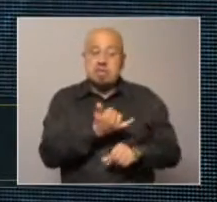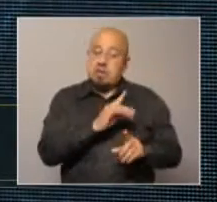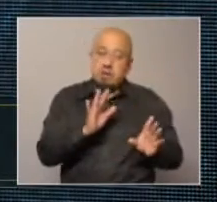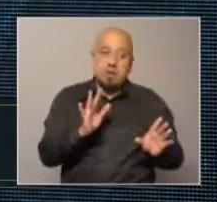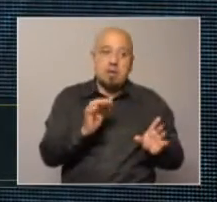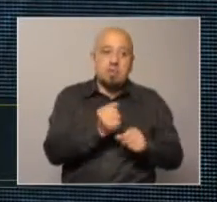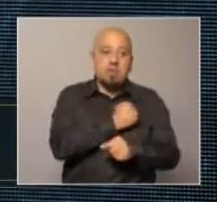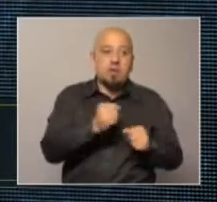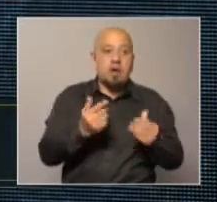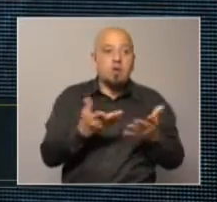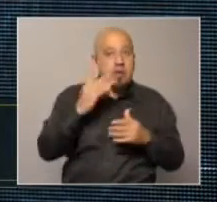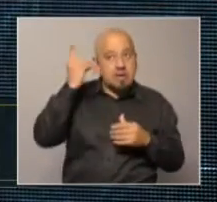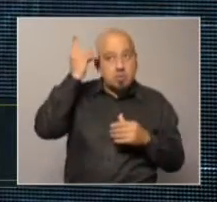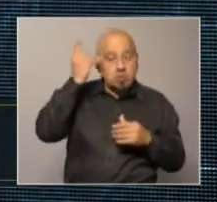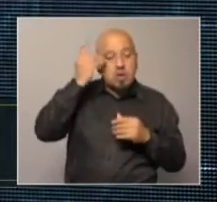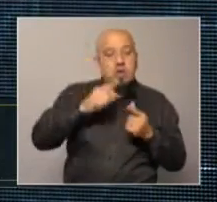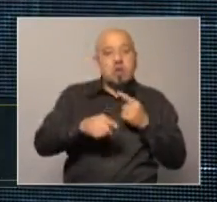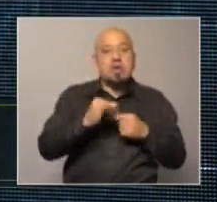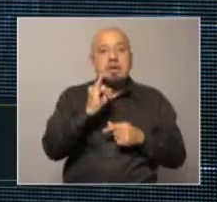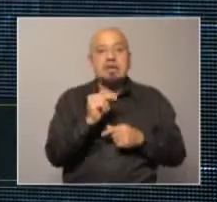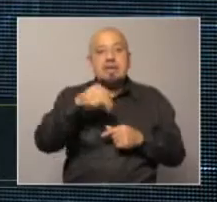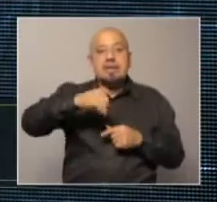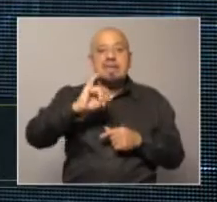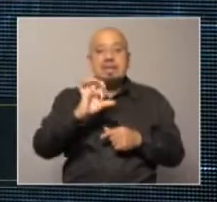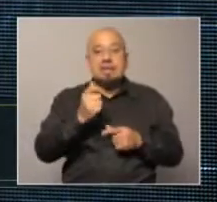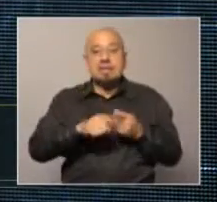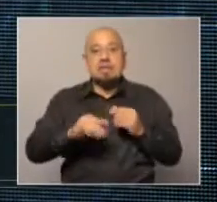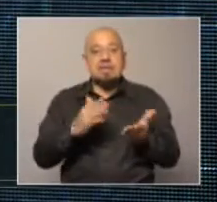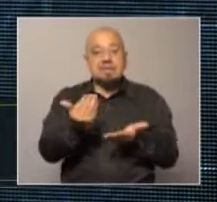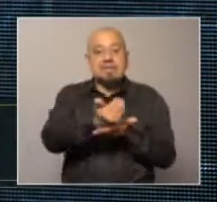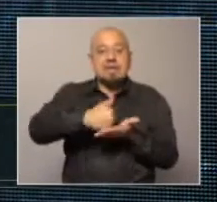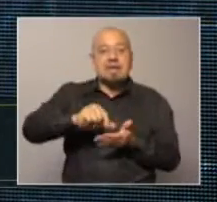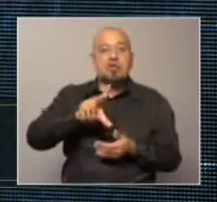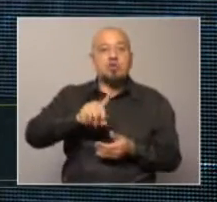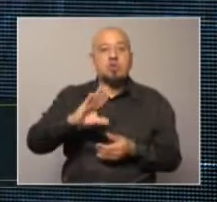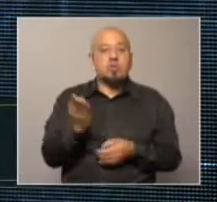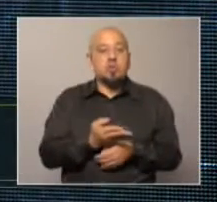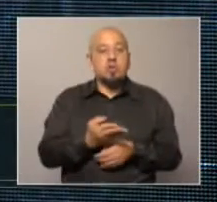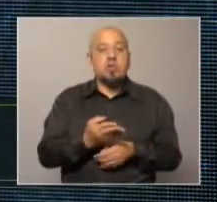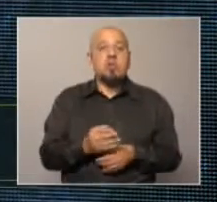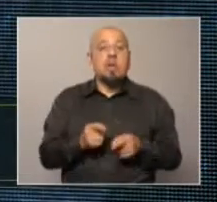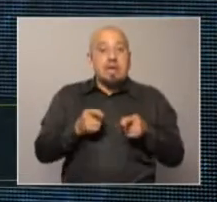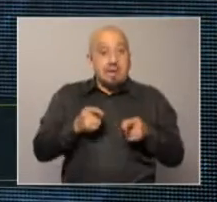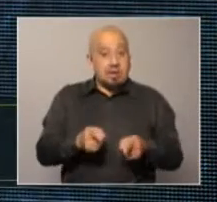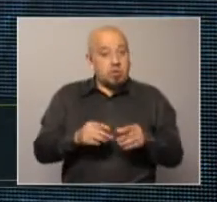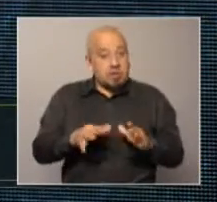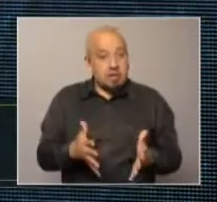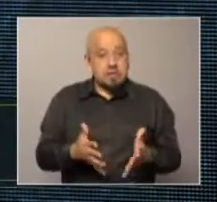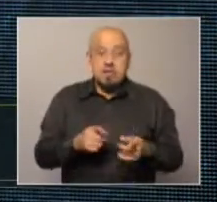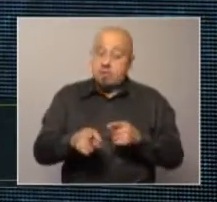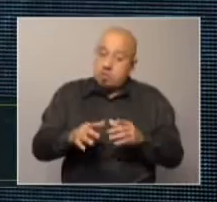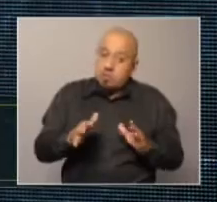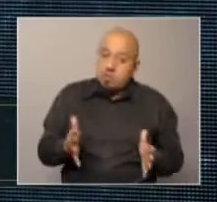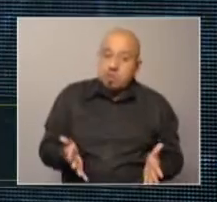diputados. Y en el caso del INISA está previendo un recorte del 12%. Y esto impacta de manera